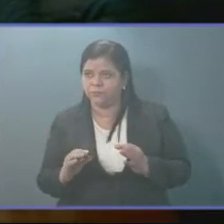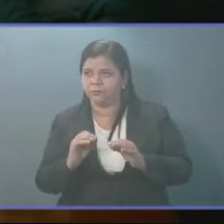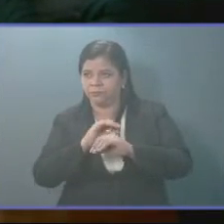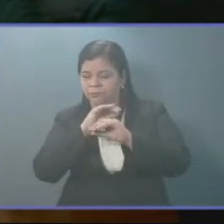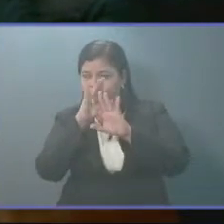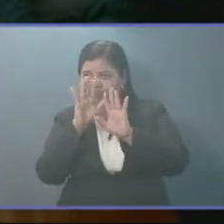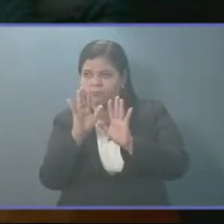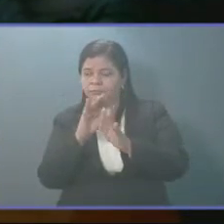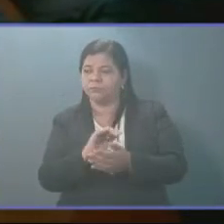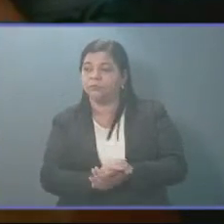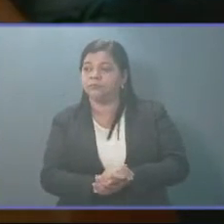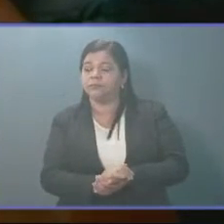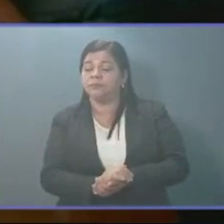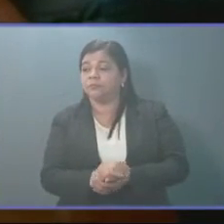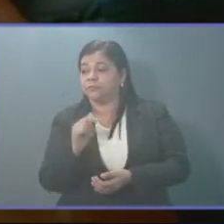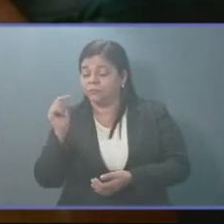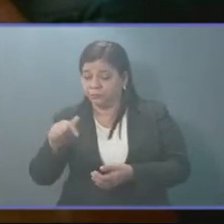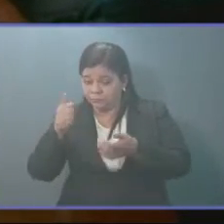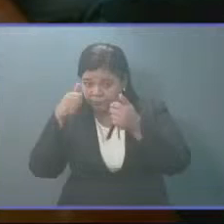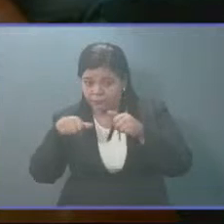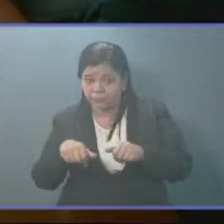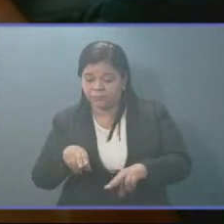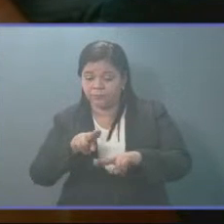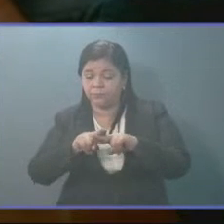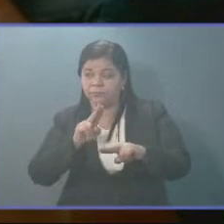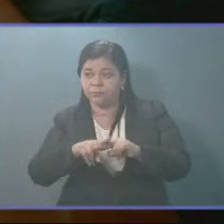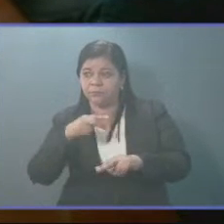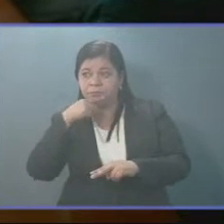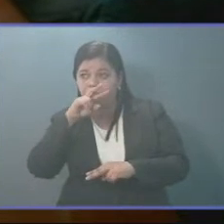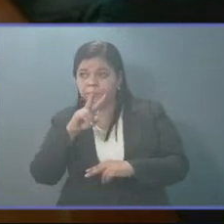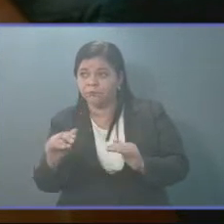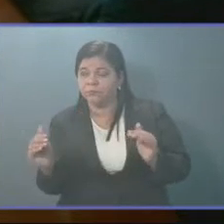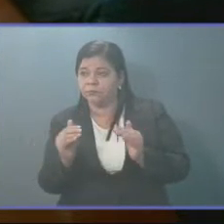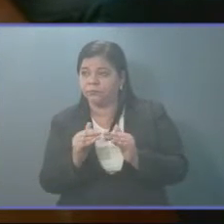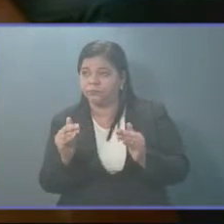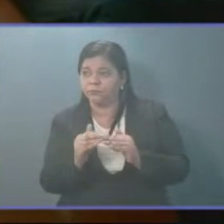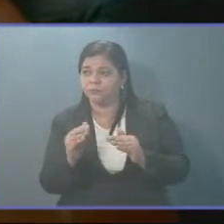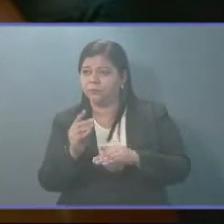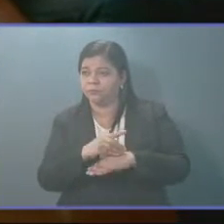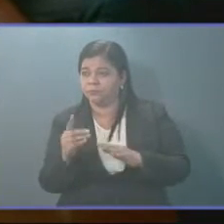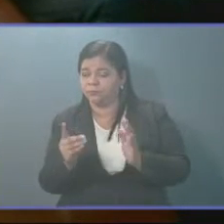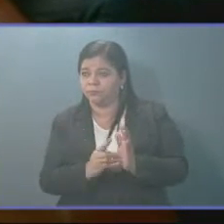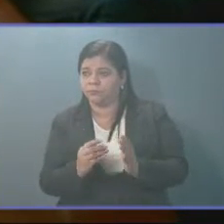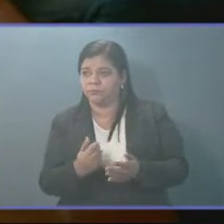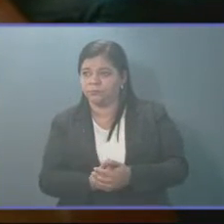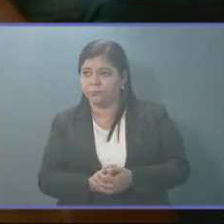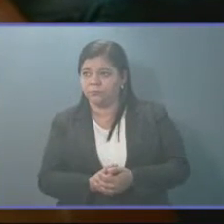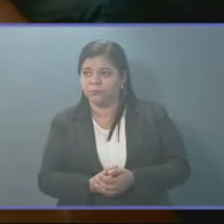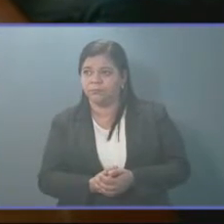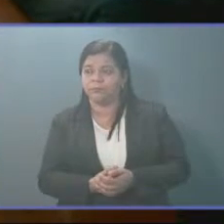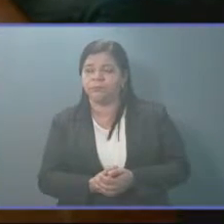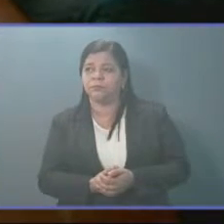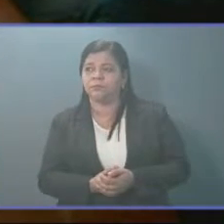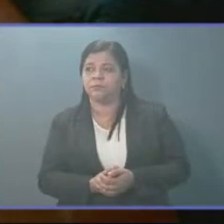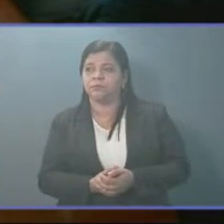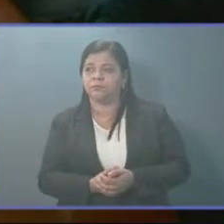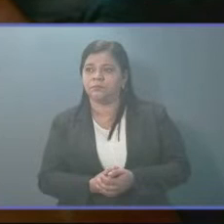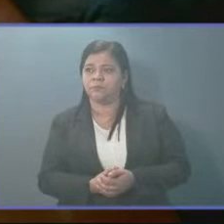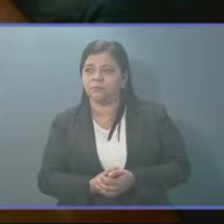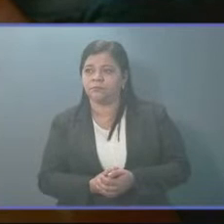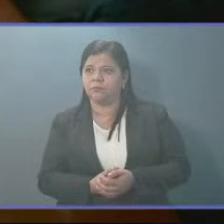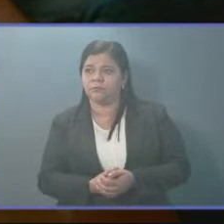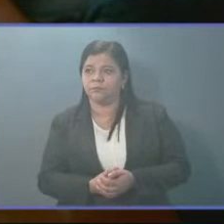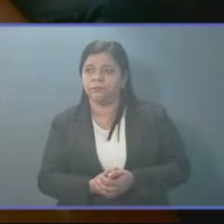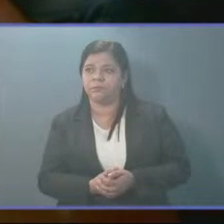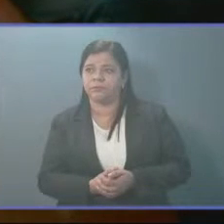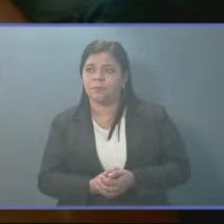estado del mismo. En este hay acuerdo de ARENA y el FMLN, y el CD no está de acuerdo con el primer inciso.